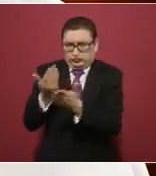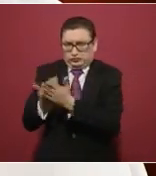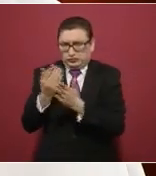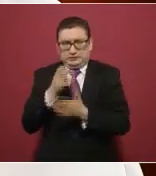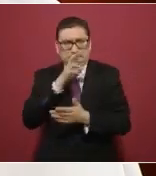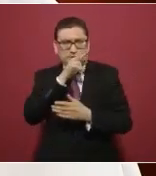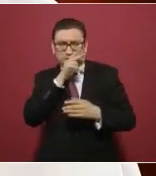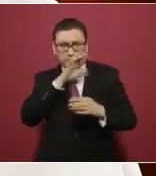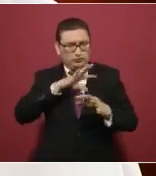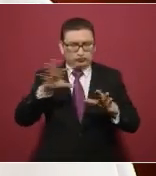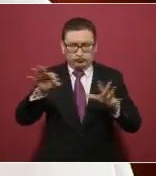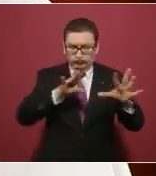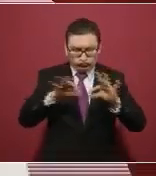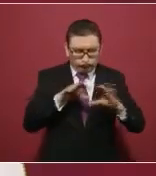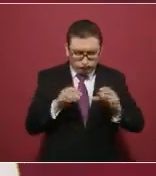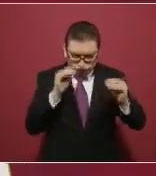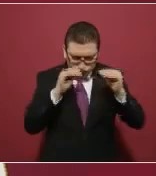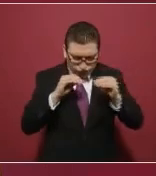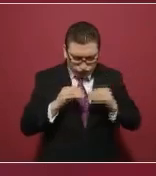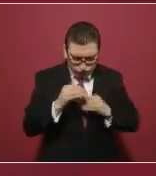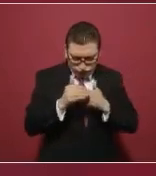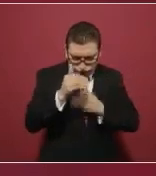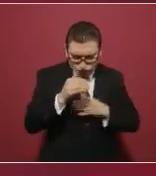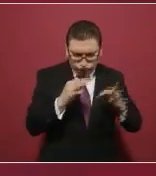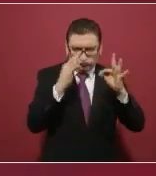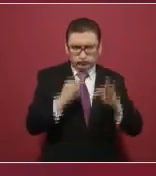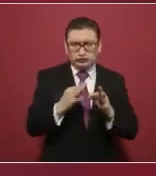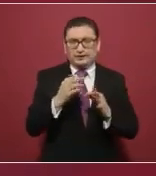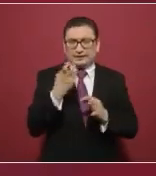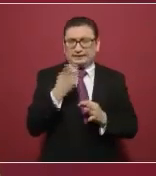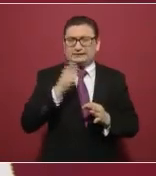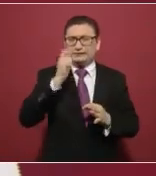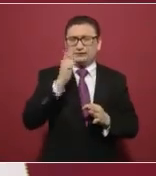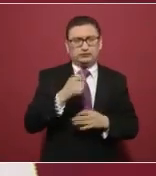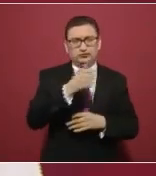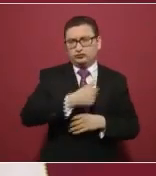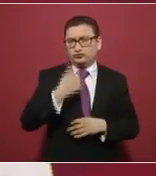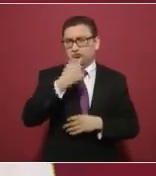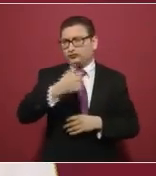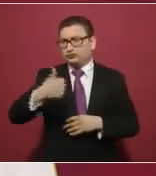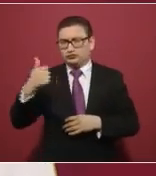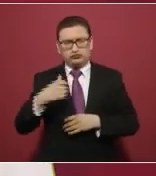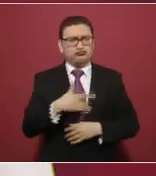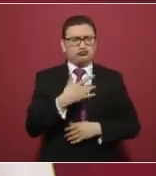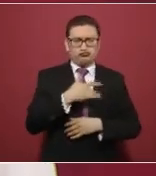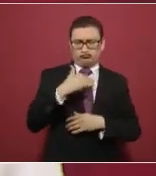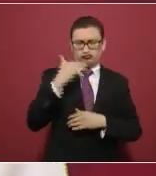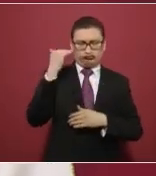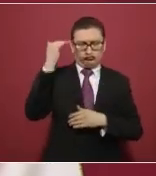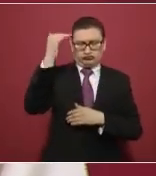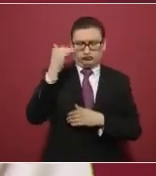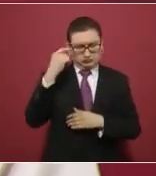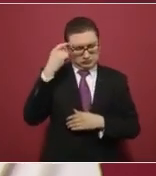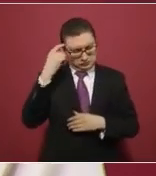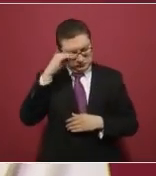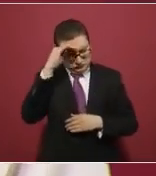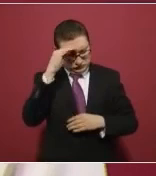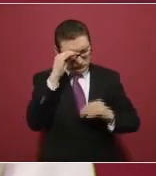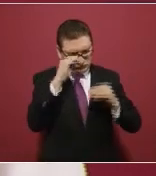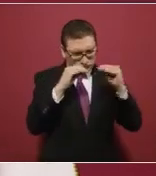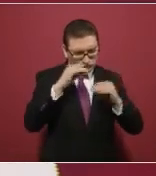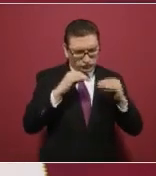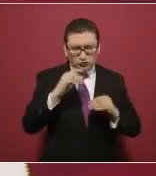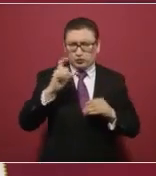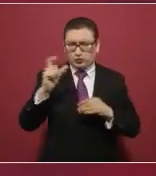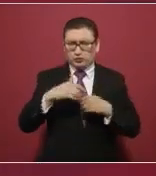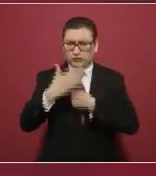actores. Ese consenso es una muestra de madurez que podemos ver reflejado también en el proceso de elaboración de la legislación